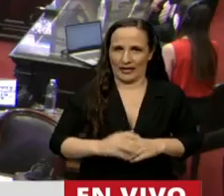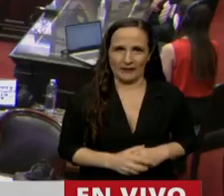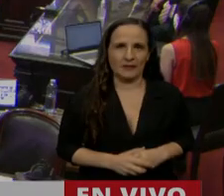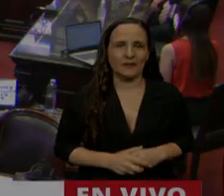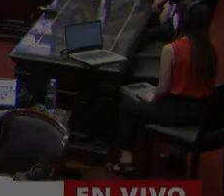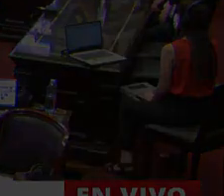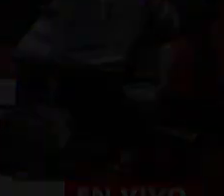Gracias, diputado.